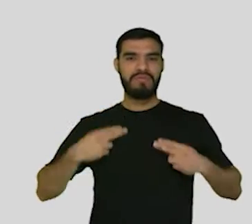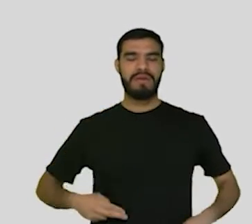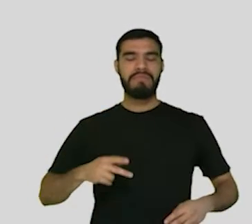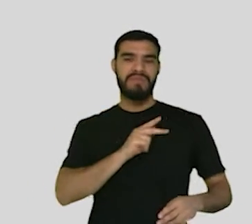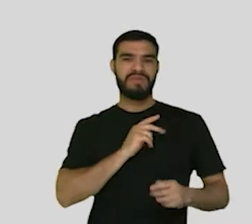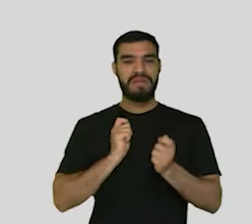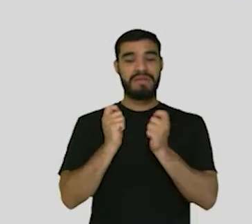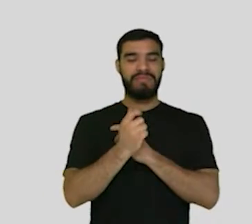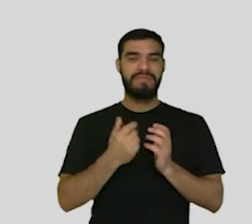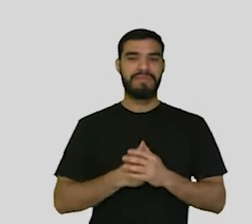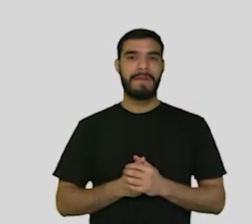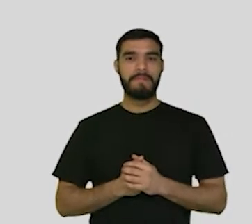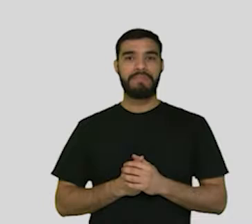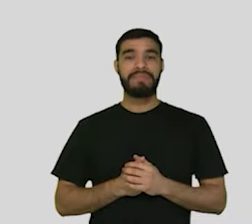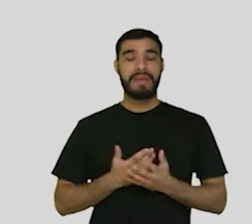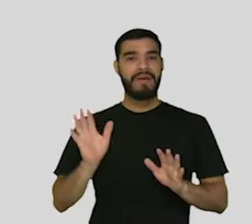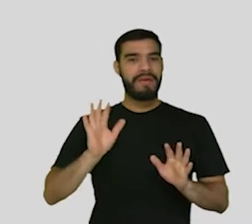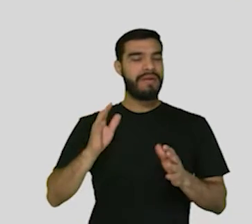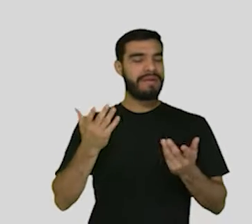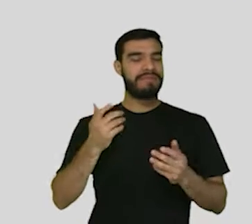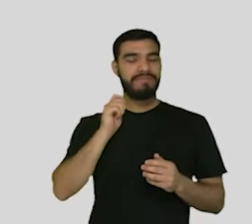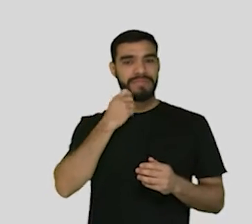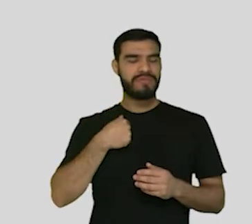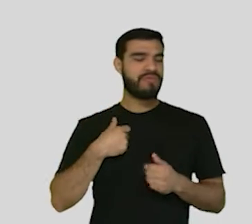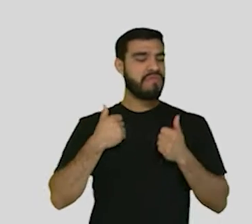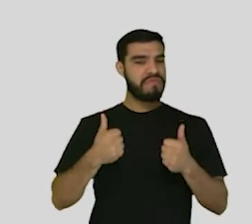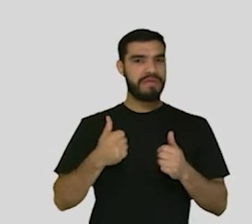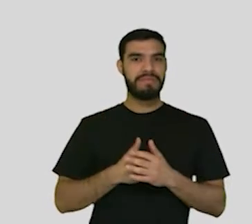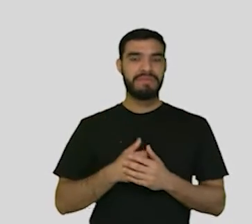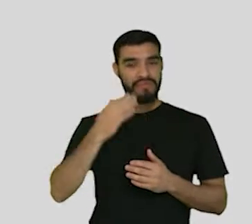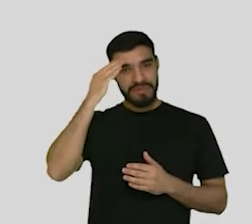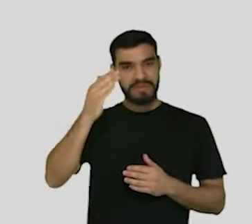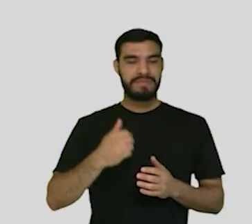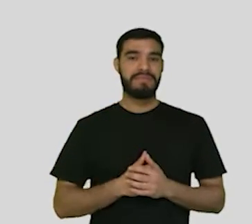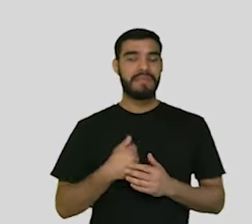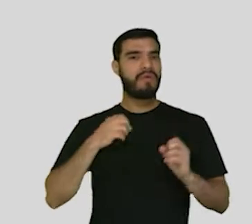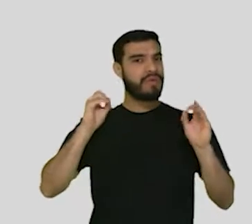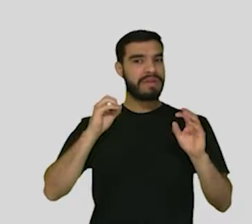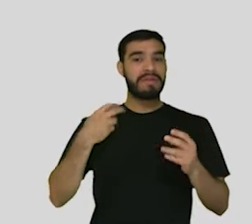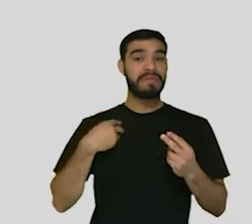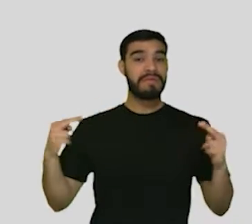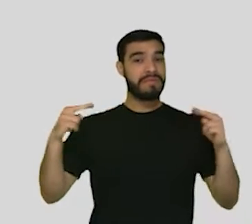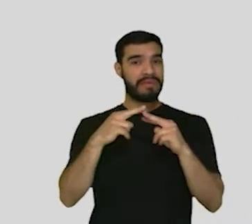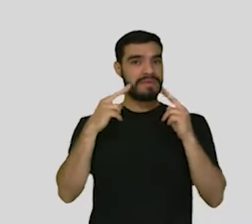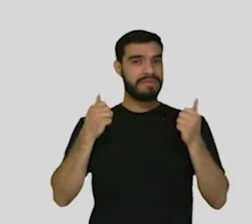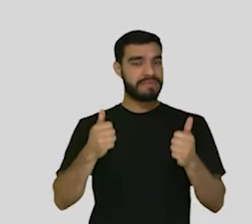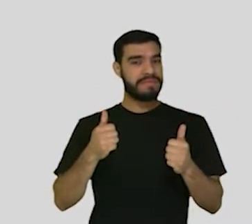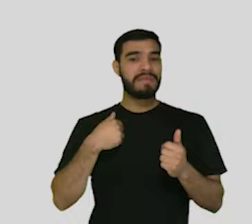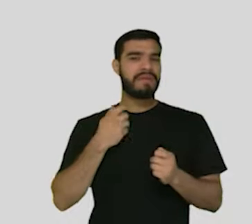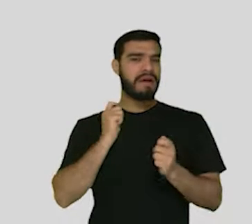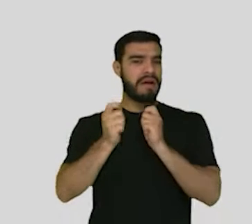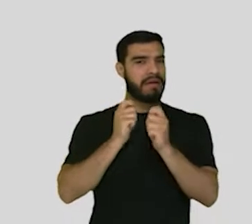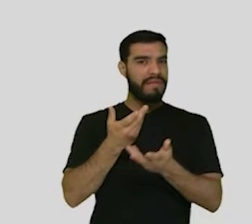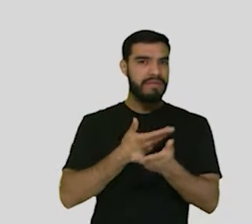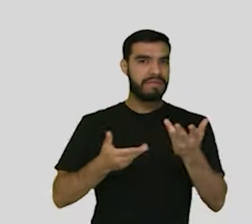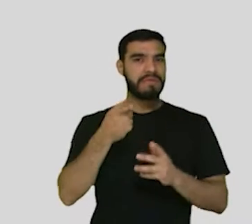jae no joita pugut va y sepa irem. Va a esa pa, ahí me ponen tres